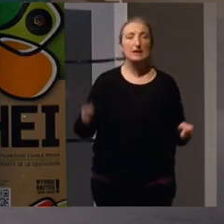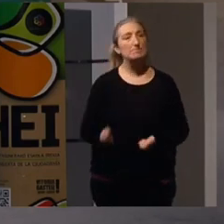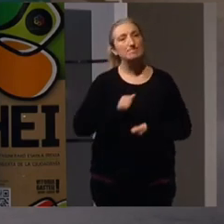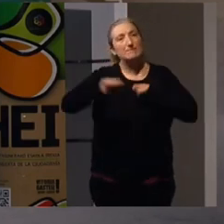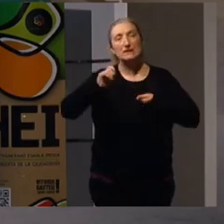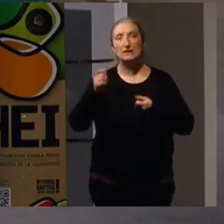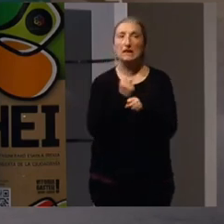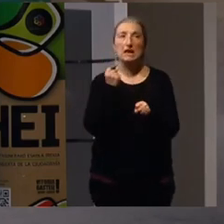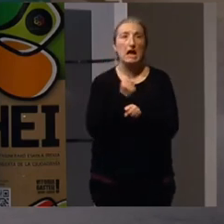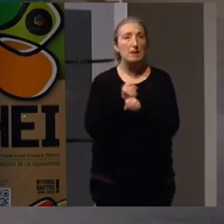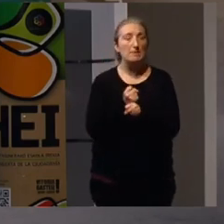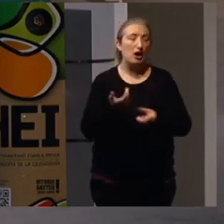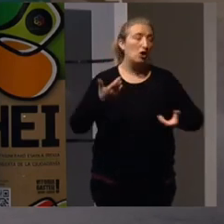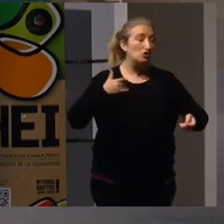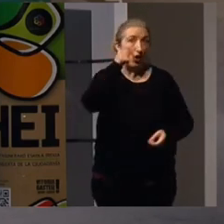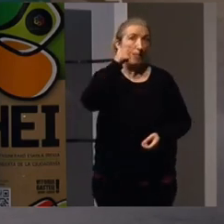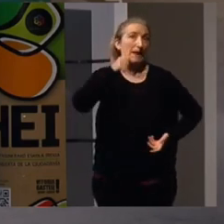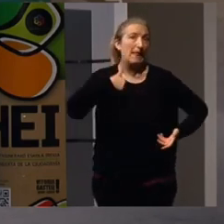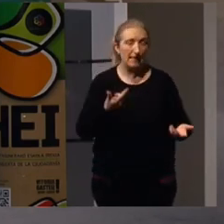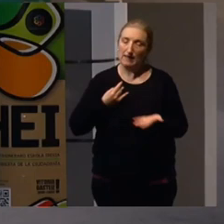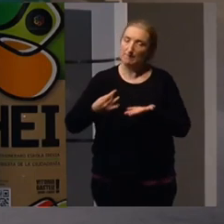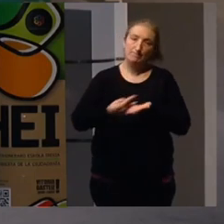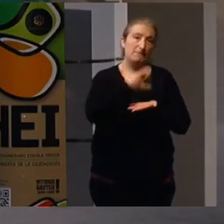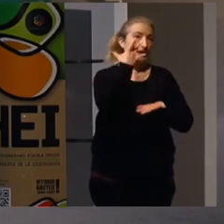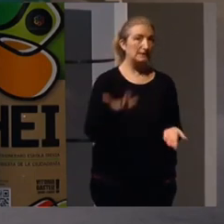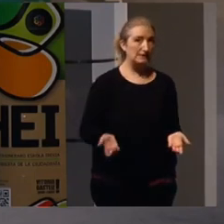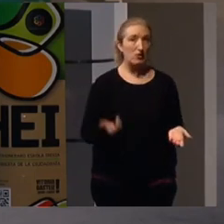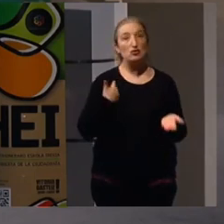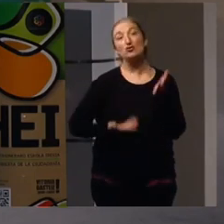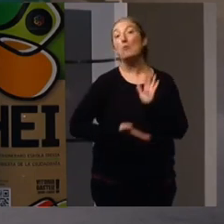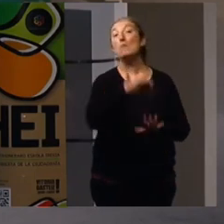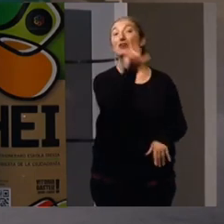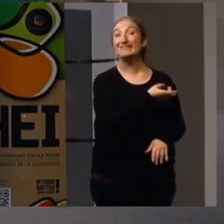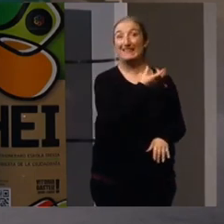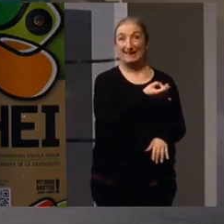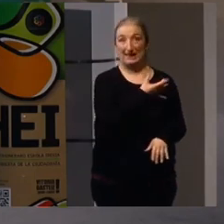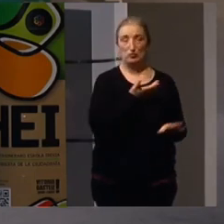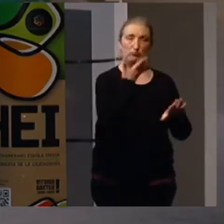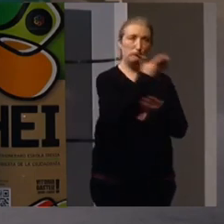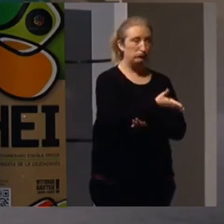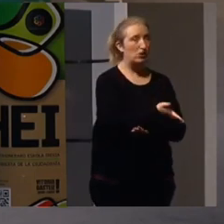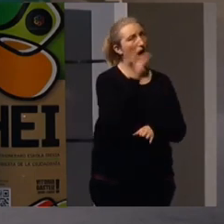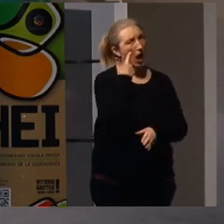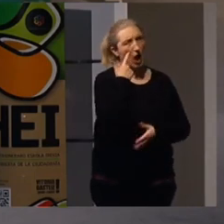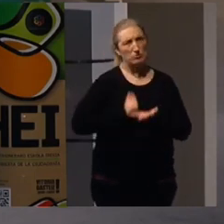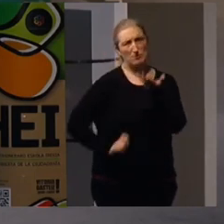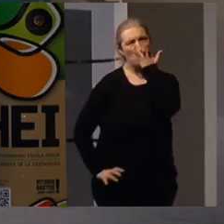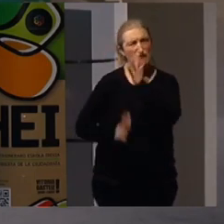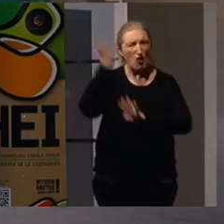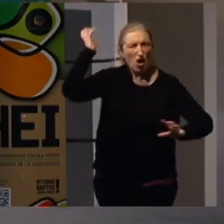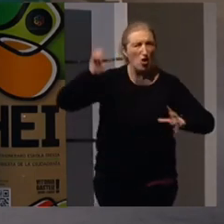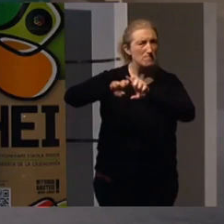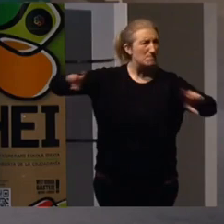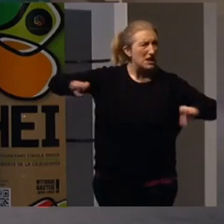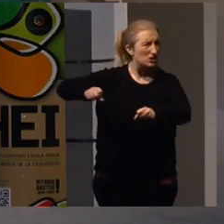me acaban de hacer en el curro, que estoy embarazada, he dicho que estoy embarazada y me han despedido, pues voy al sindicato y en el sindicato me dicen, vamos a prenderle fuego a la empresa y